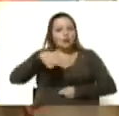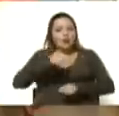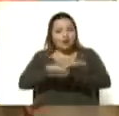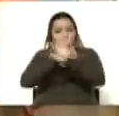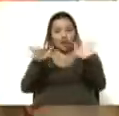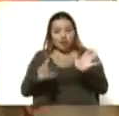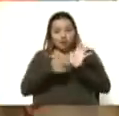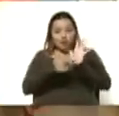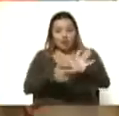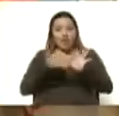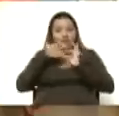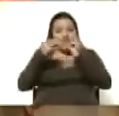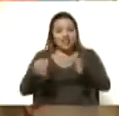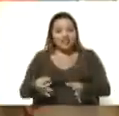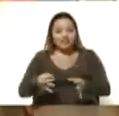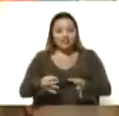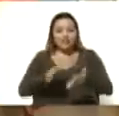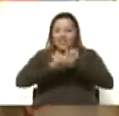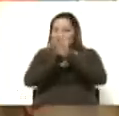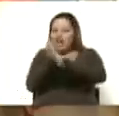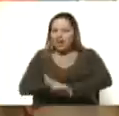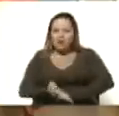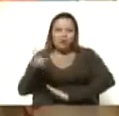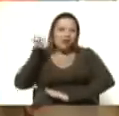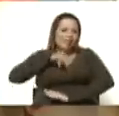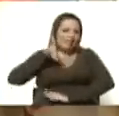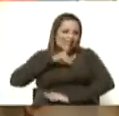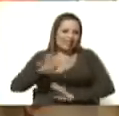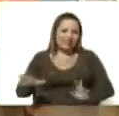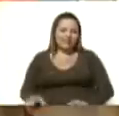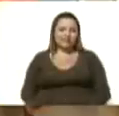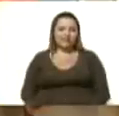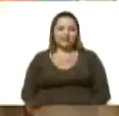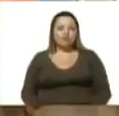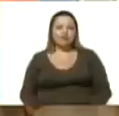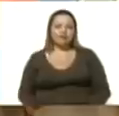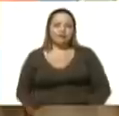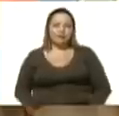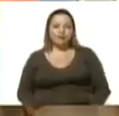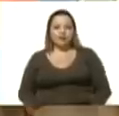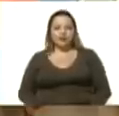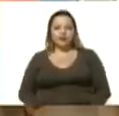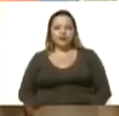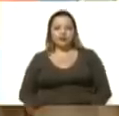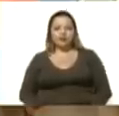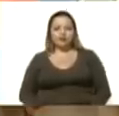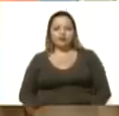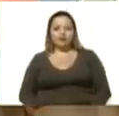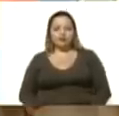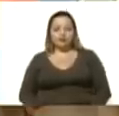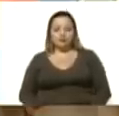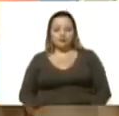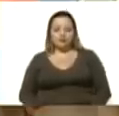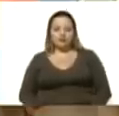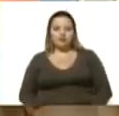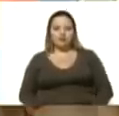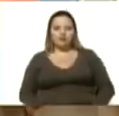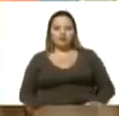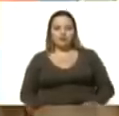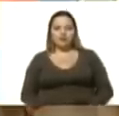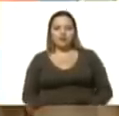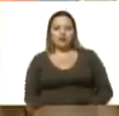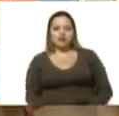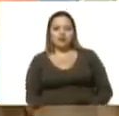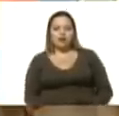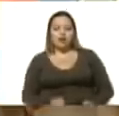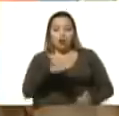verdad, se les derrumbó. Y vean ustedes que ya al final, en la fase, vamos a decir así, en la etapa final de